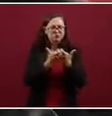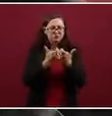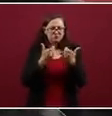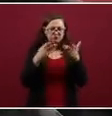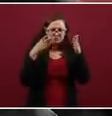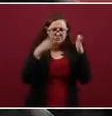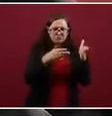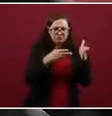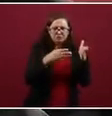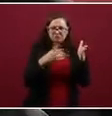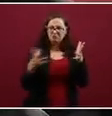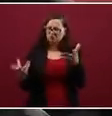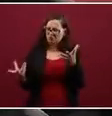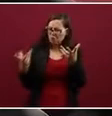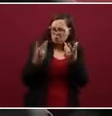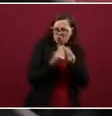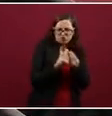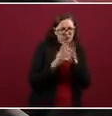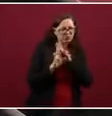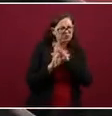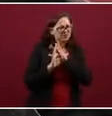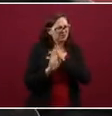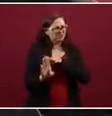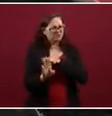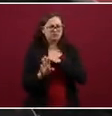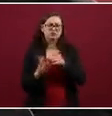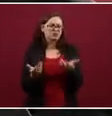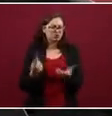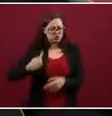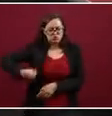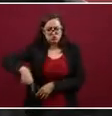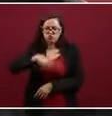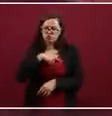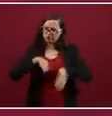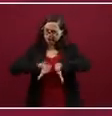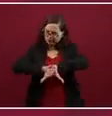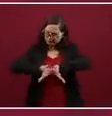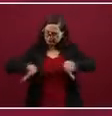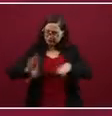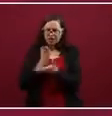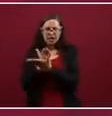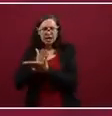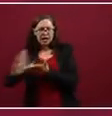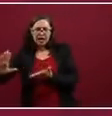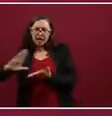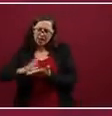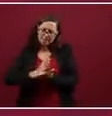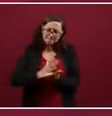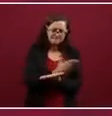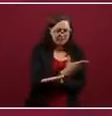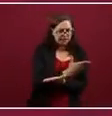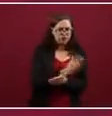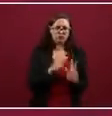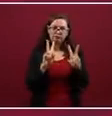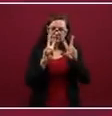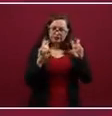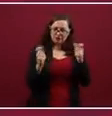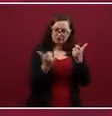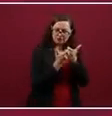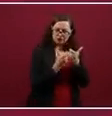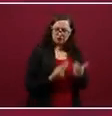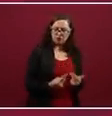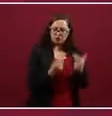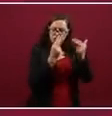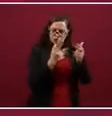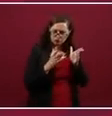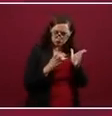esferas. Es decir, que la esfera comercial y la relación económica siga su camino